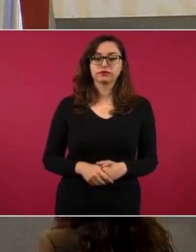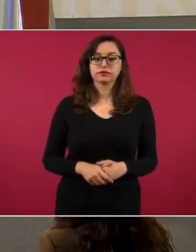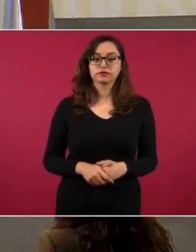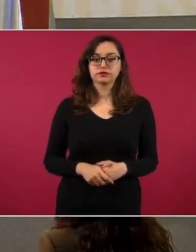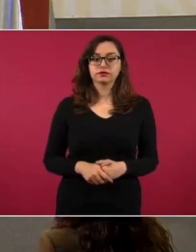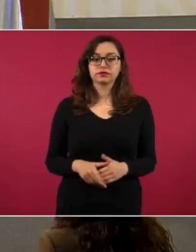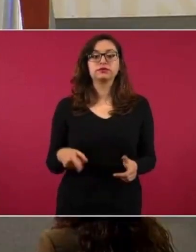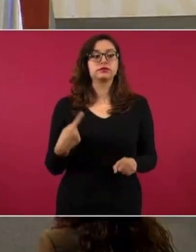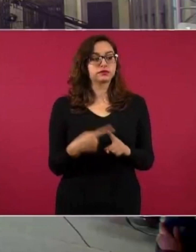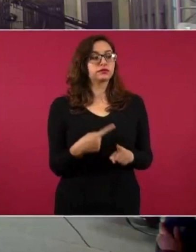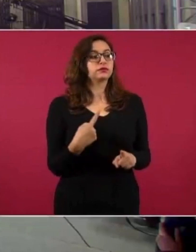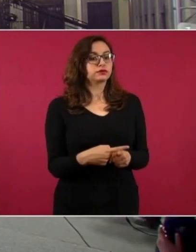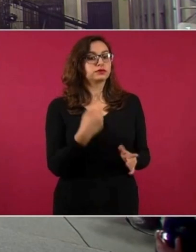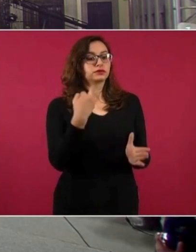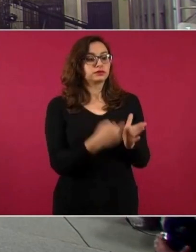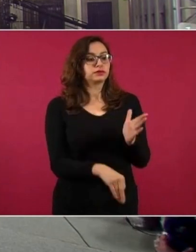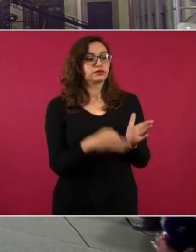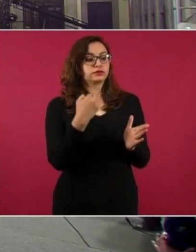¿Quién le falta?